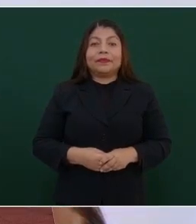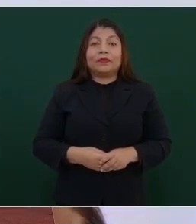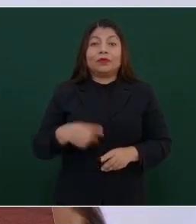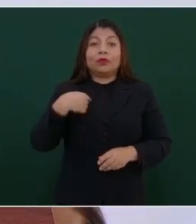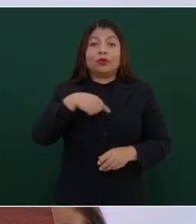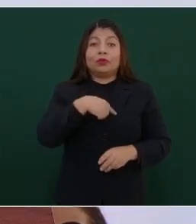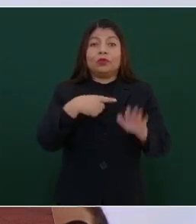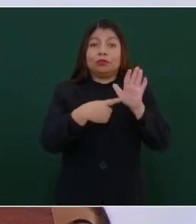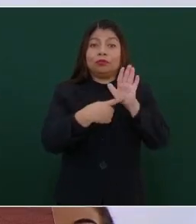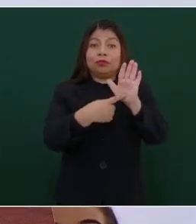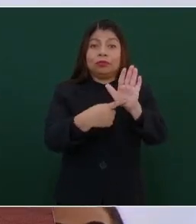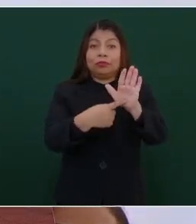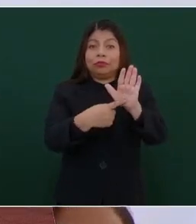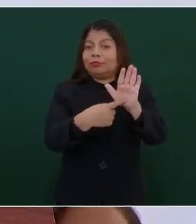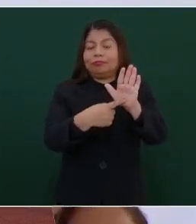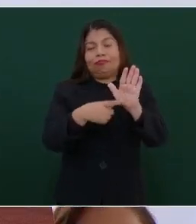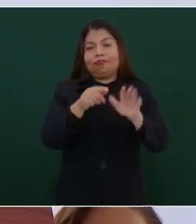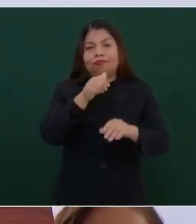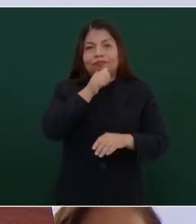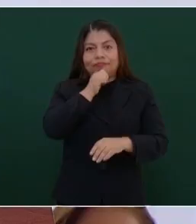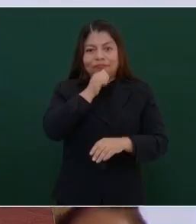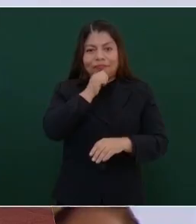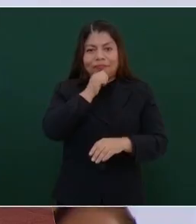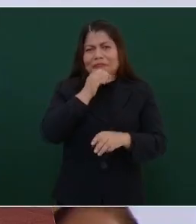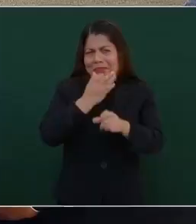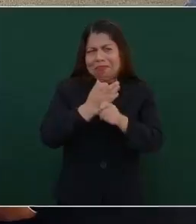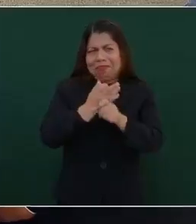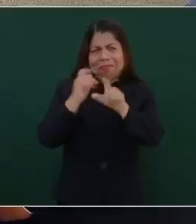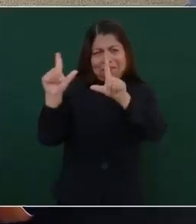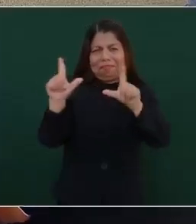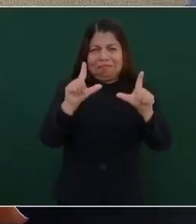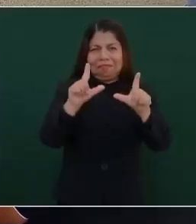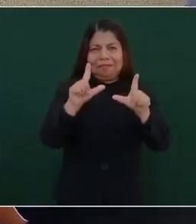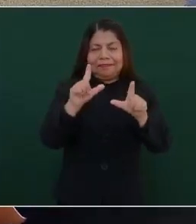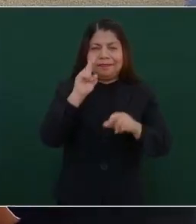pero si estamos aquí, vamos a estrenarlo.